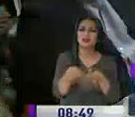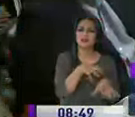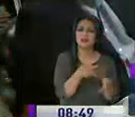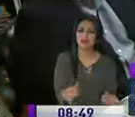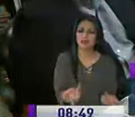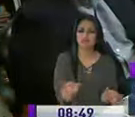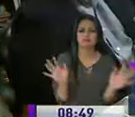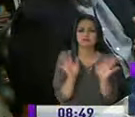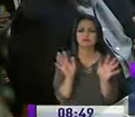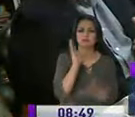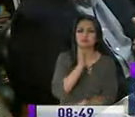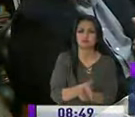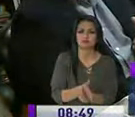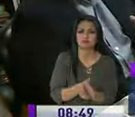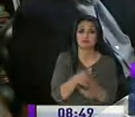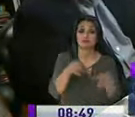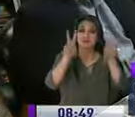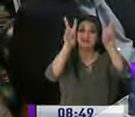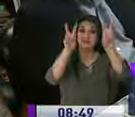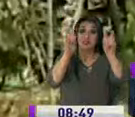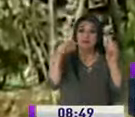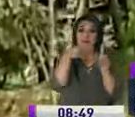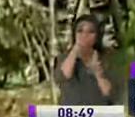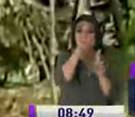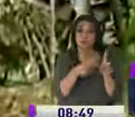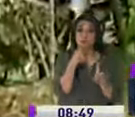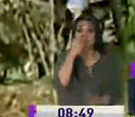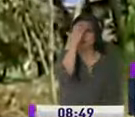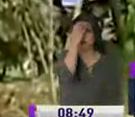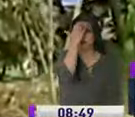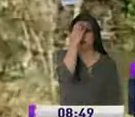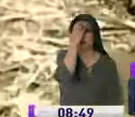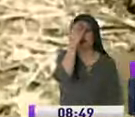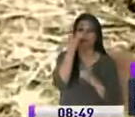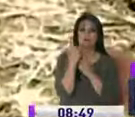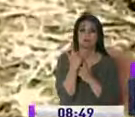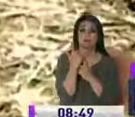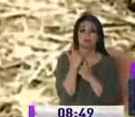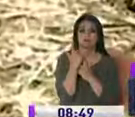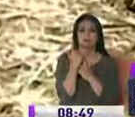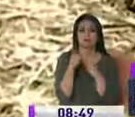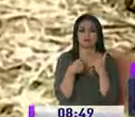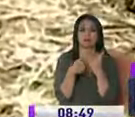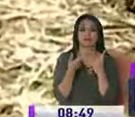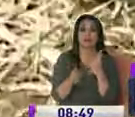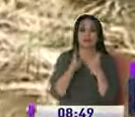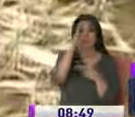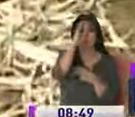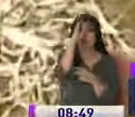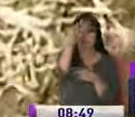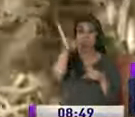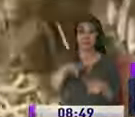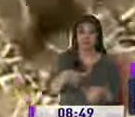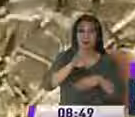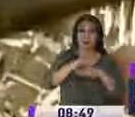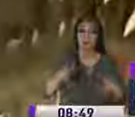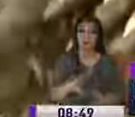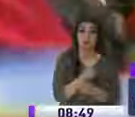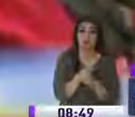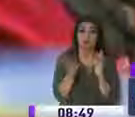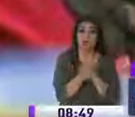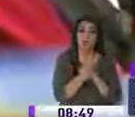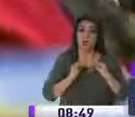que se tomarán para evitar que estos hechos se repitan. Habrá que fijar desde el Consejo Administrativo de la Legislatura o a pedido de